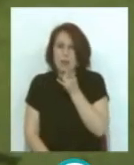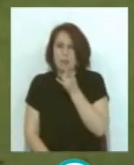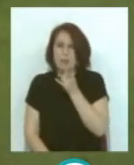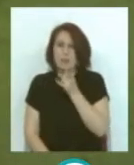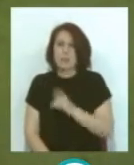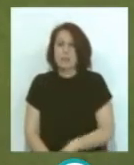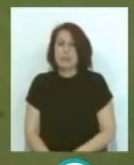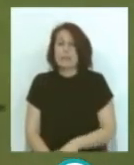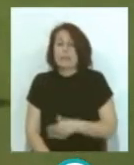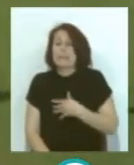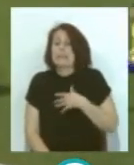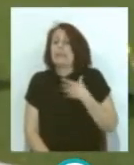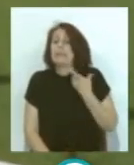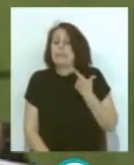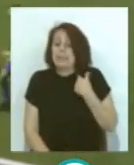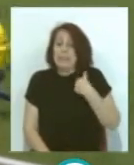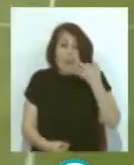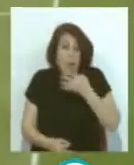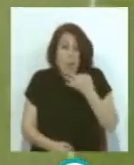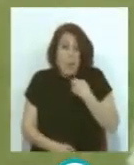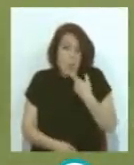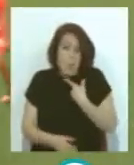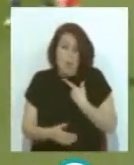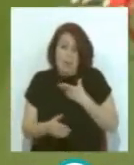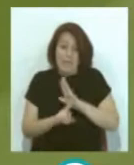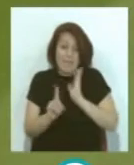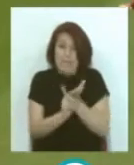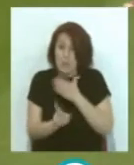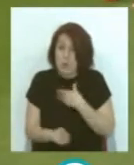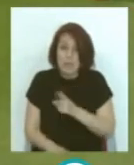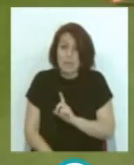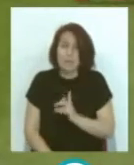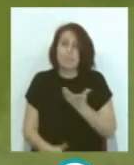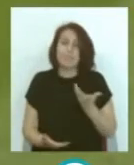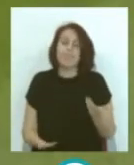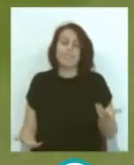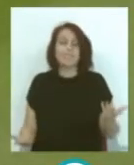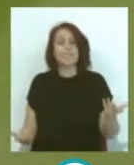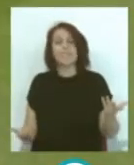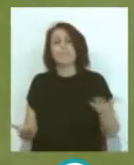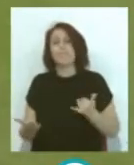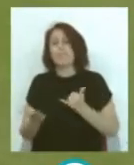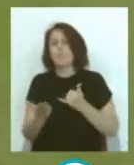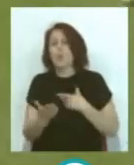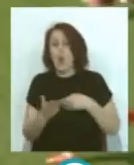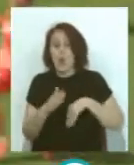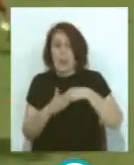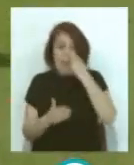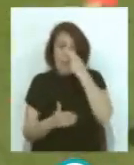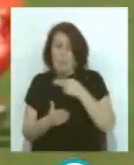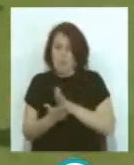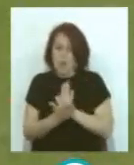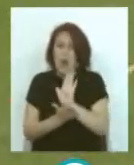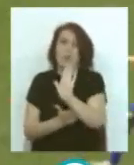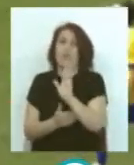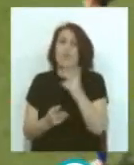Alex, seguramente sin la intención de hacer daño, pero va con el pie muy alto, chocan los